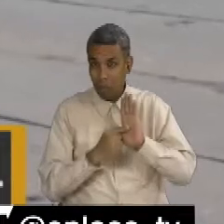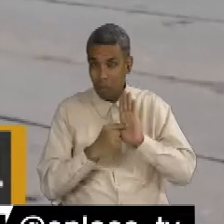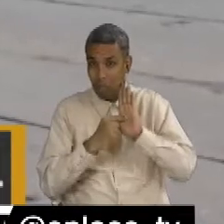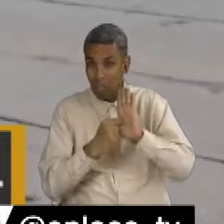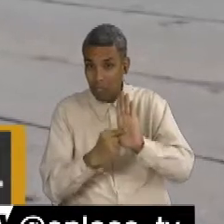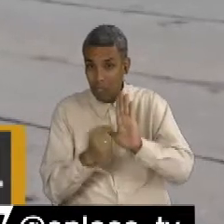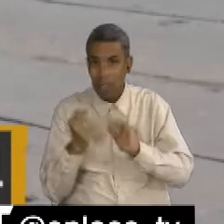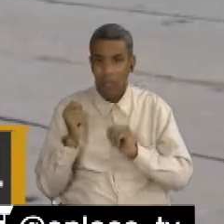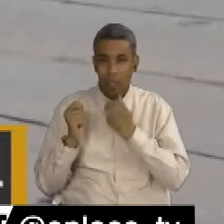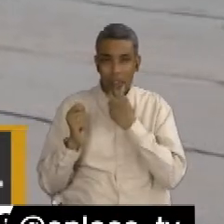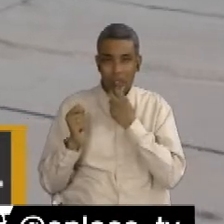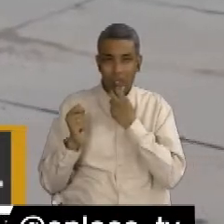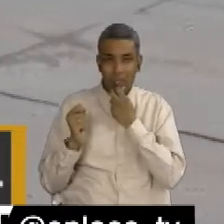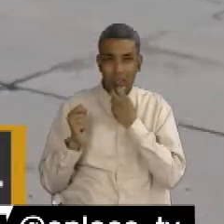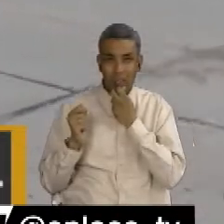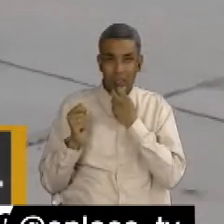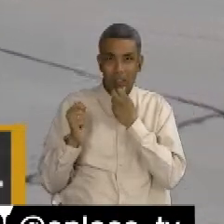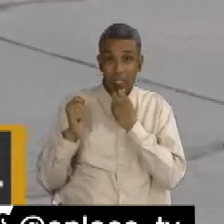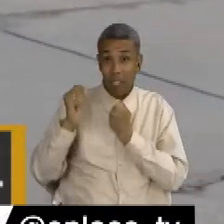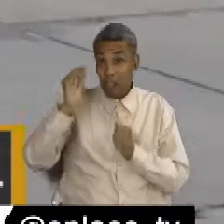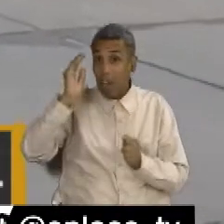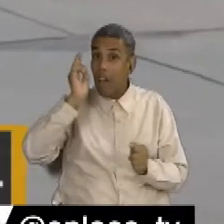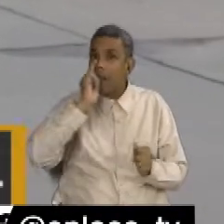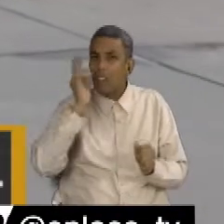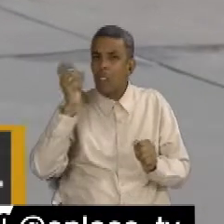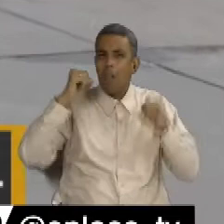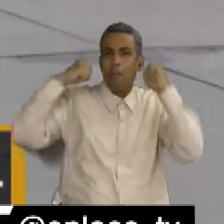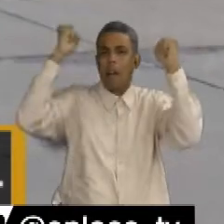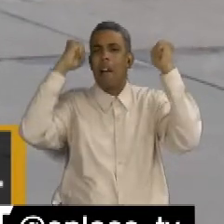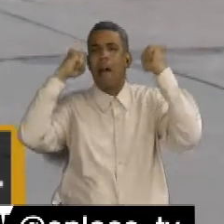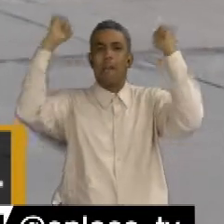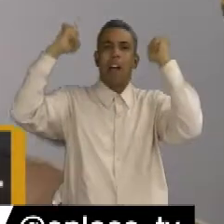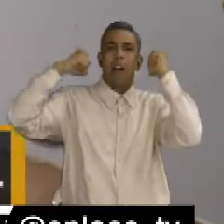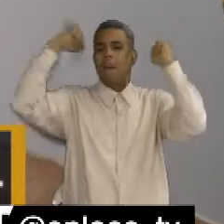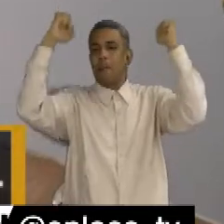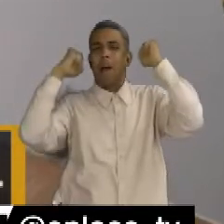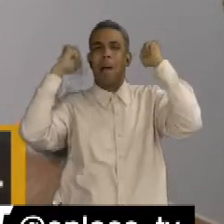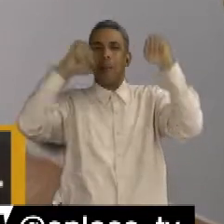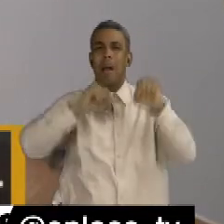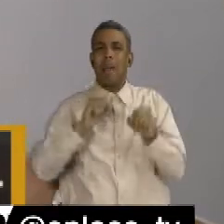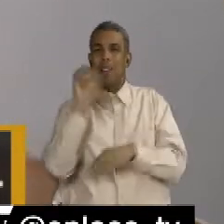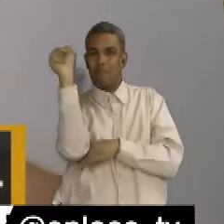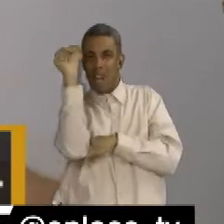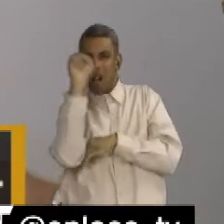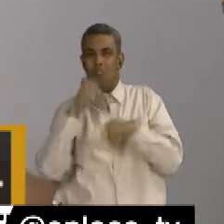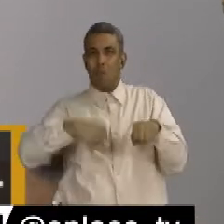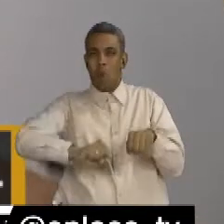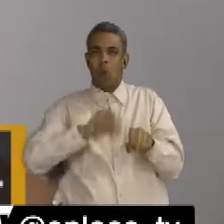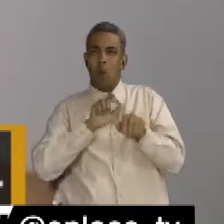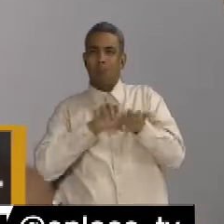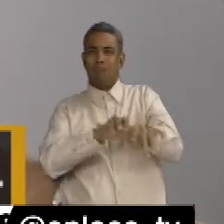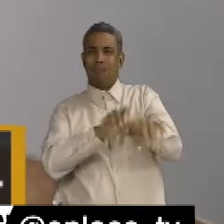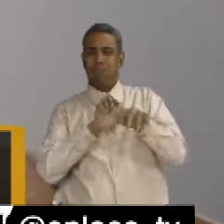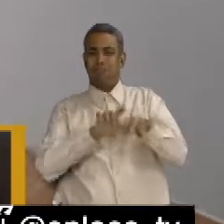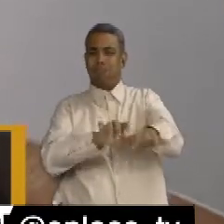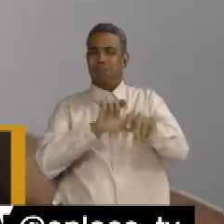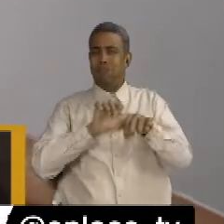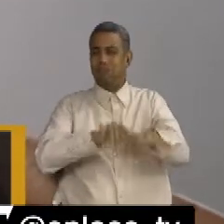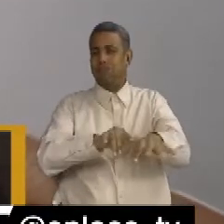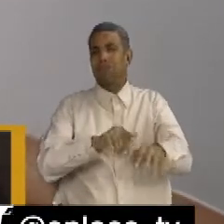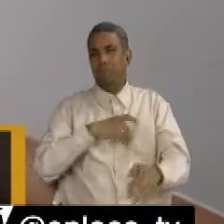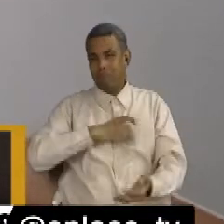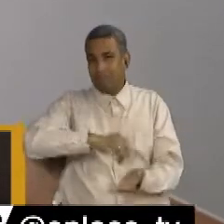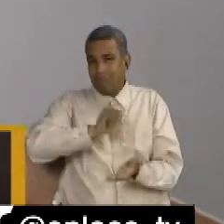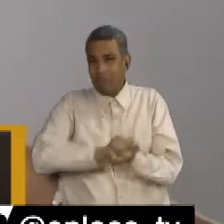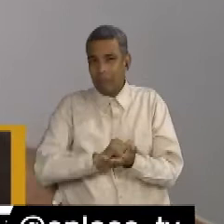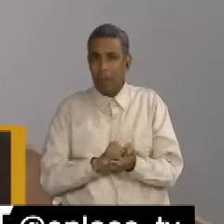entre aficionados del Club Verde que se movilizaban en una chiva rumbera. Un hecho en el cual pues había un vehículo, una